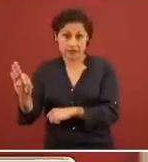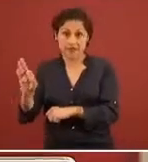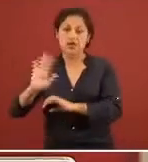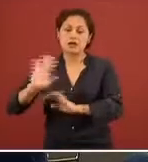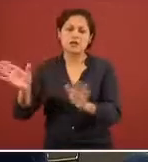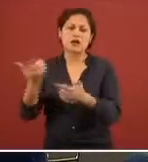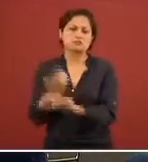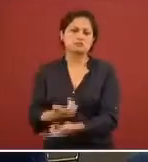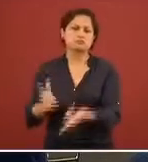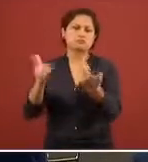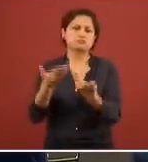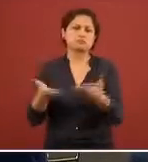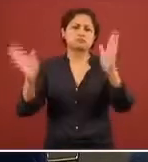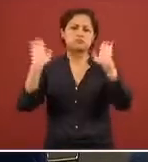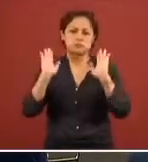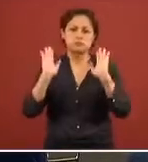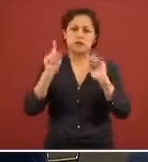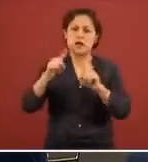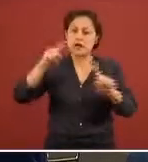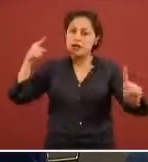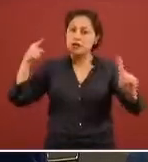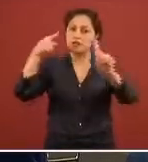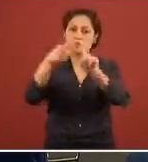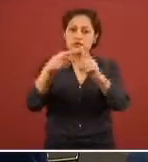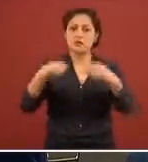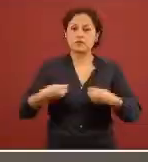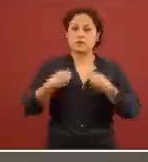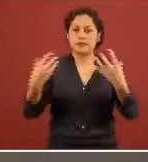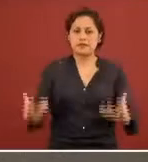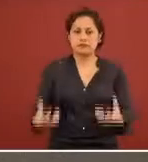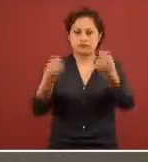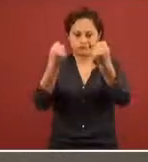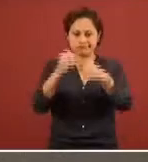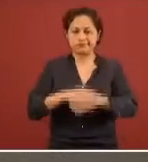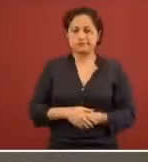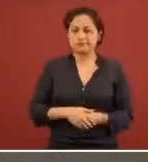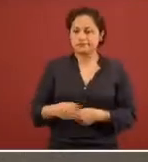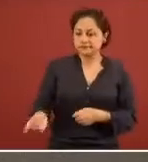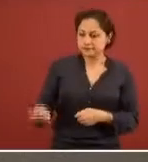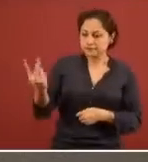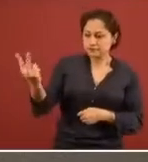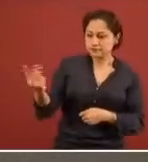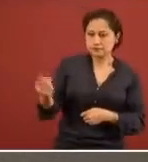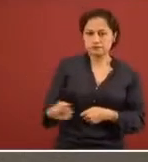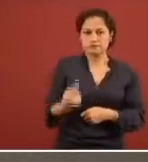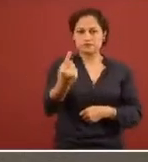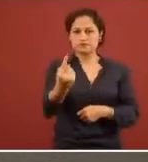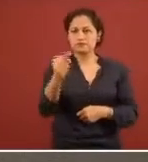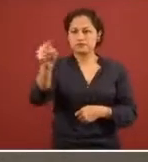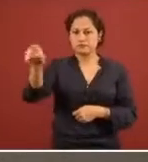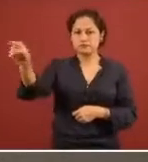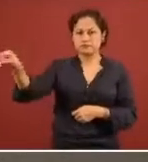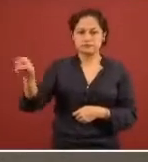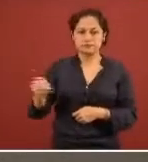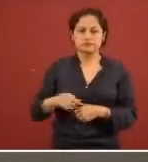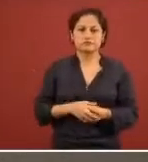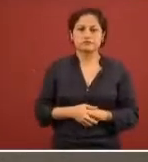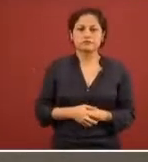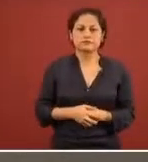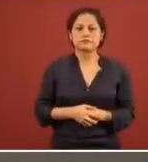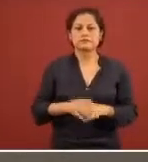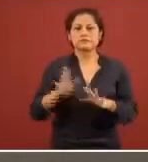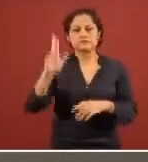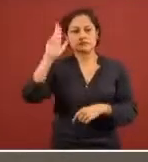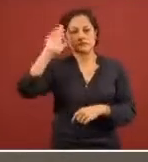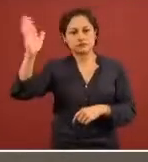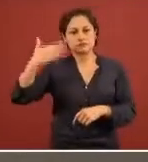la vida. Gracias. Vámonos por acá, ustedes dos, y luego allá usted y usted y usted, y nos seguimos por acá.